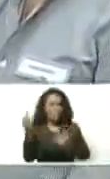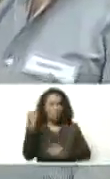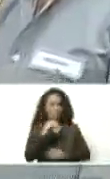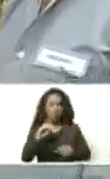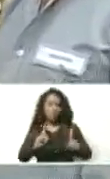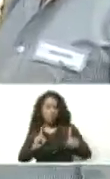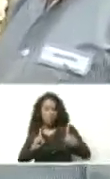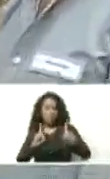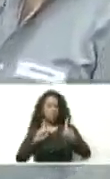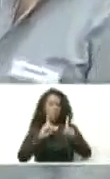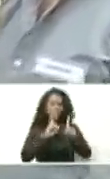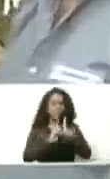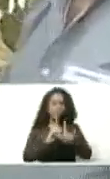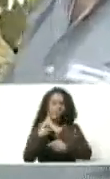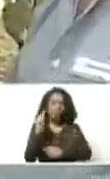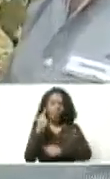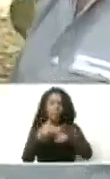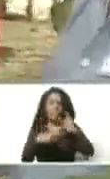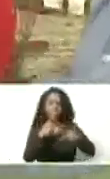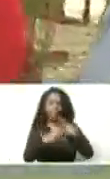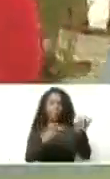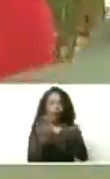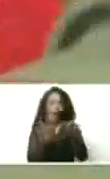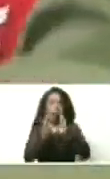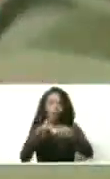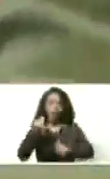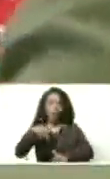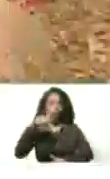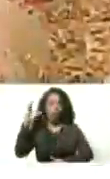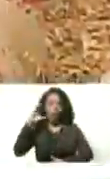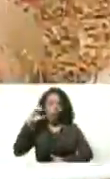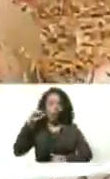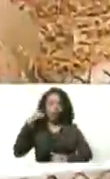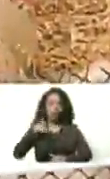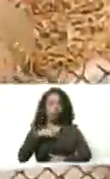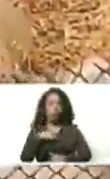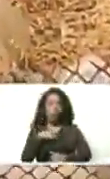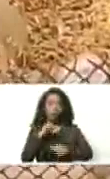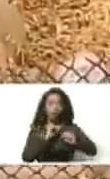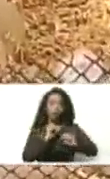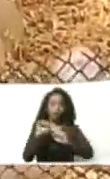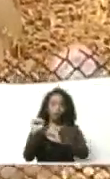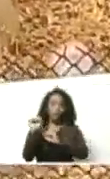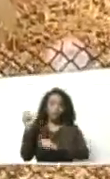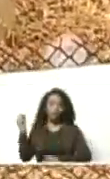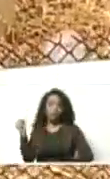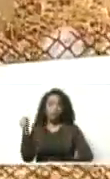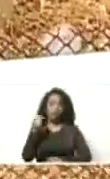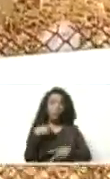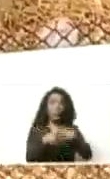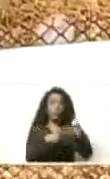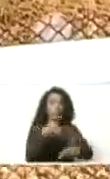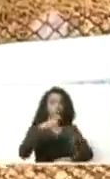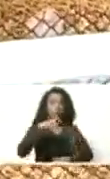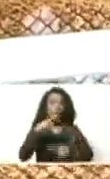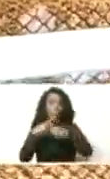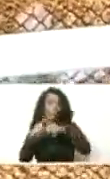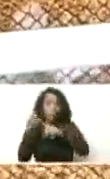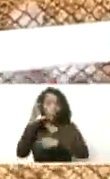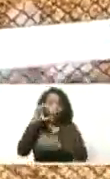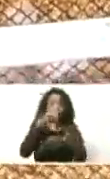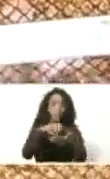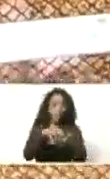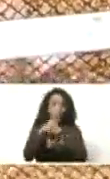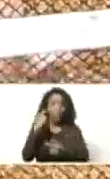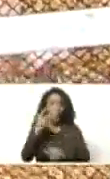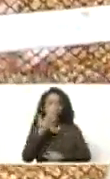acerquemos los ejes productivos a las escuelas de Caracas, en eso estamos, evitamos entonces traer producción, la que sea necesaria se trae de otros estados, pero por ejemplo